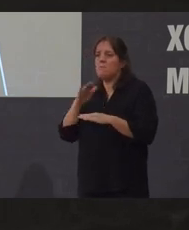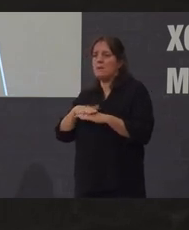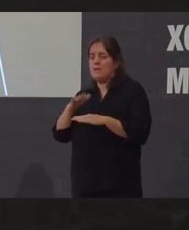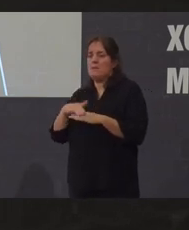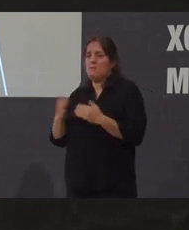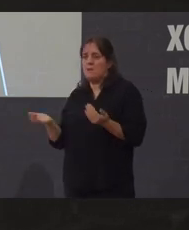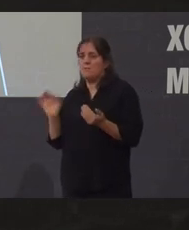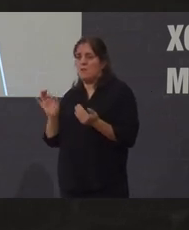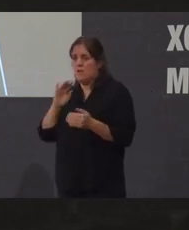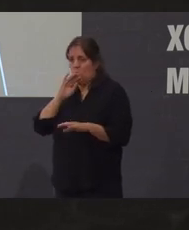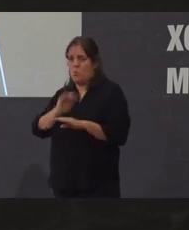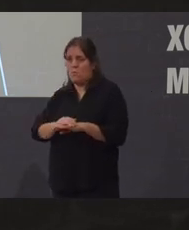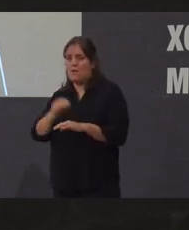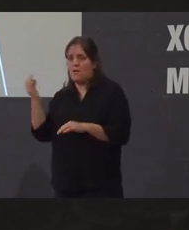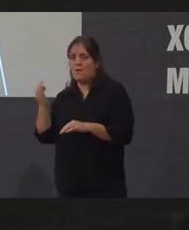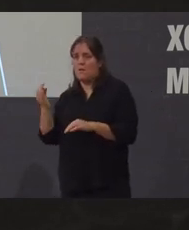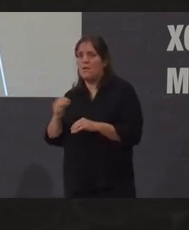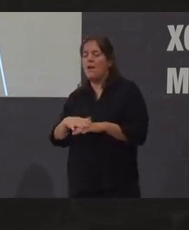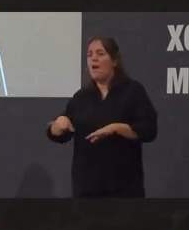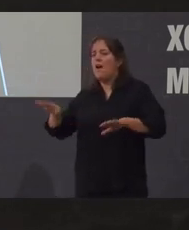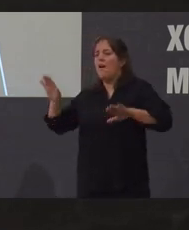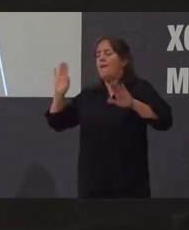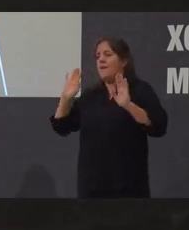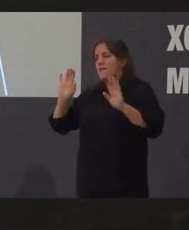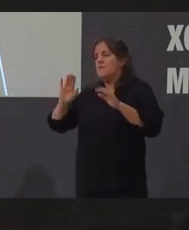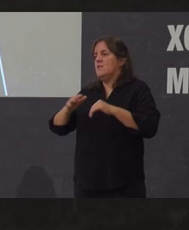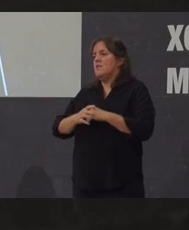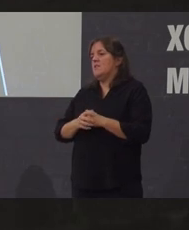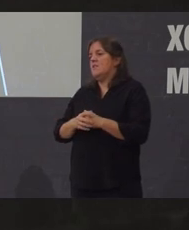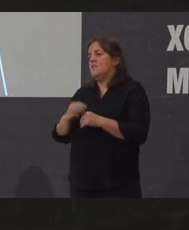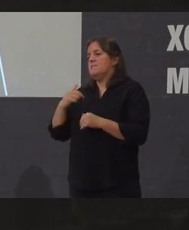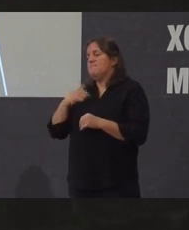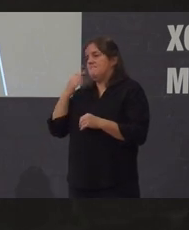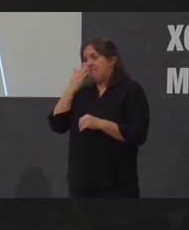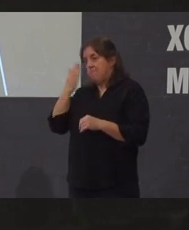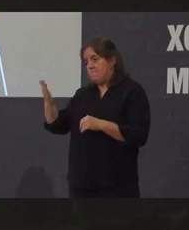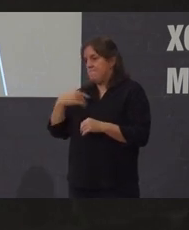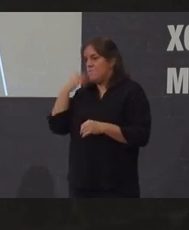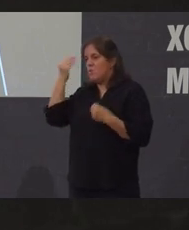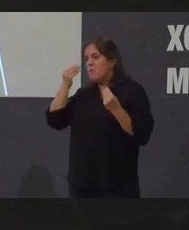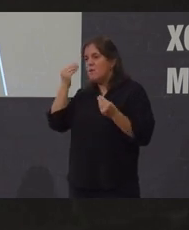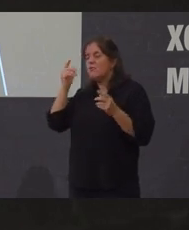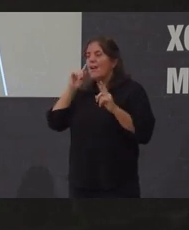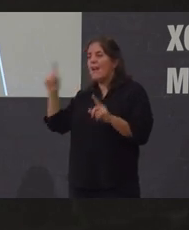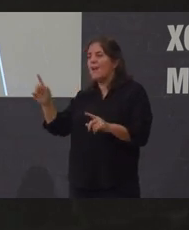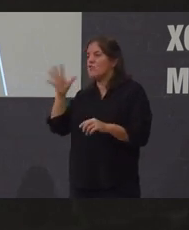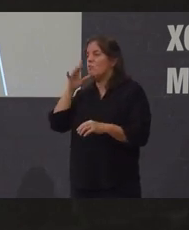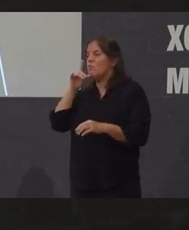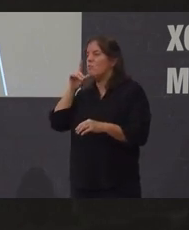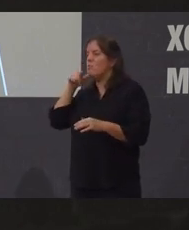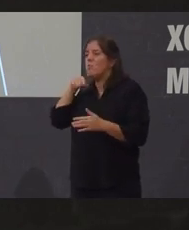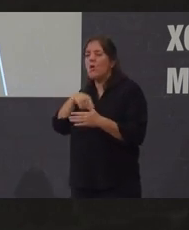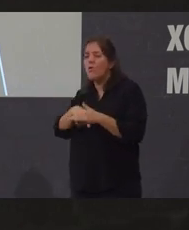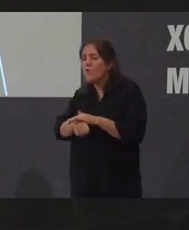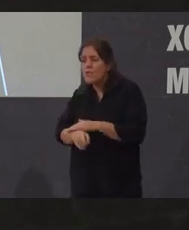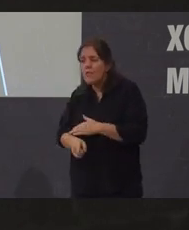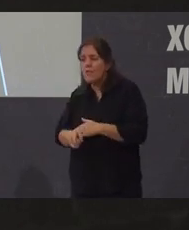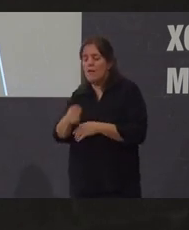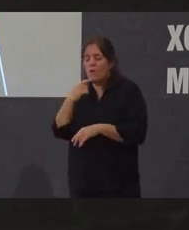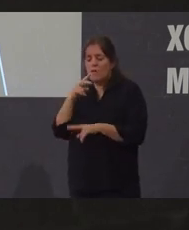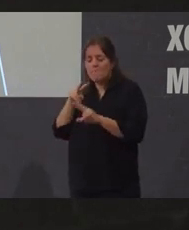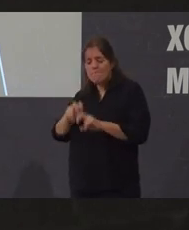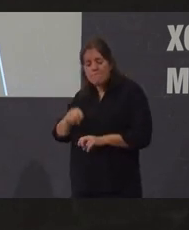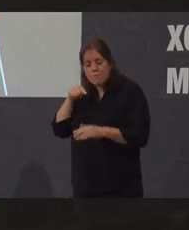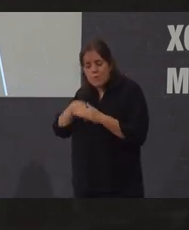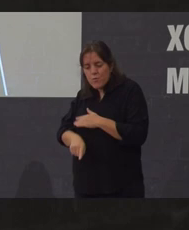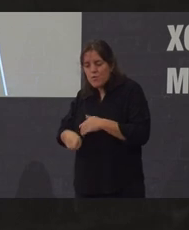mínimas que cumplir, non? Ainda que eu penso que en cando se profundiza en democratizar